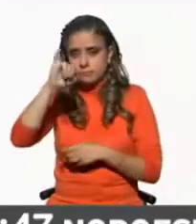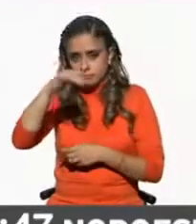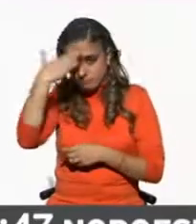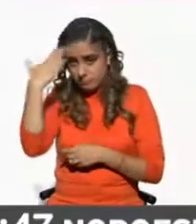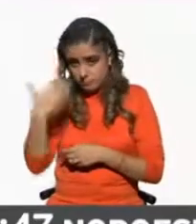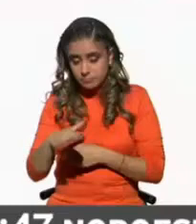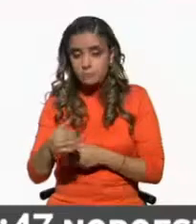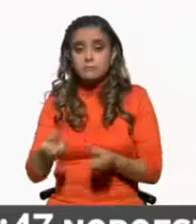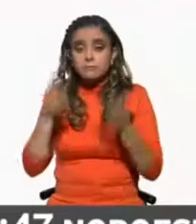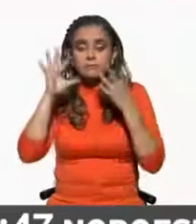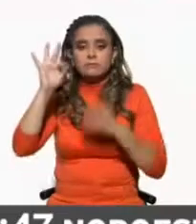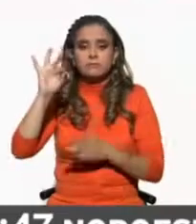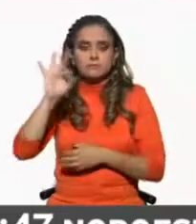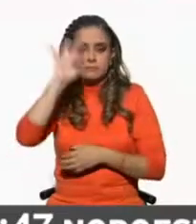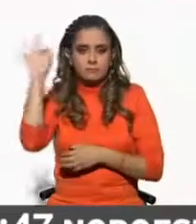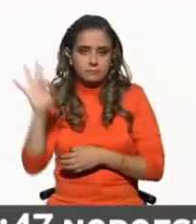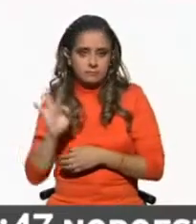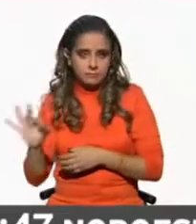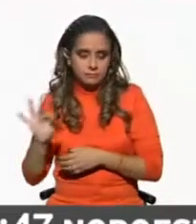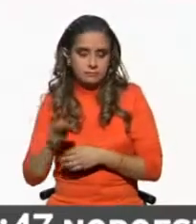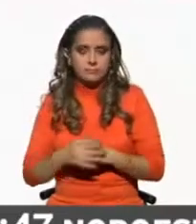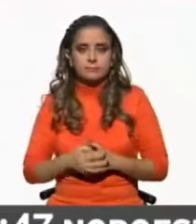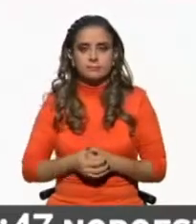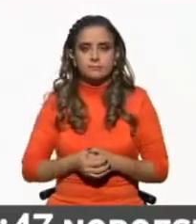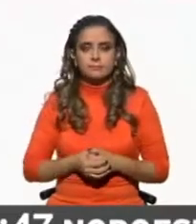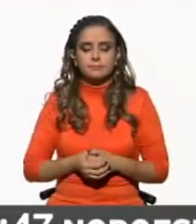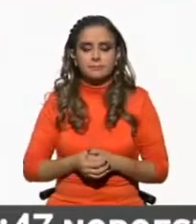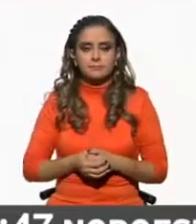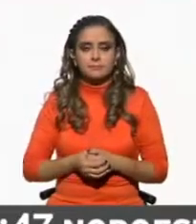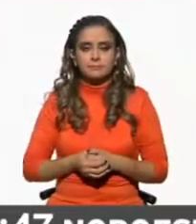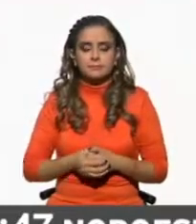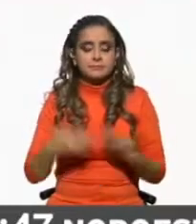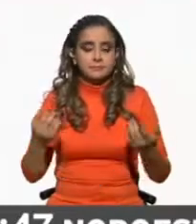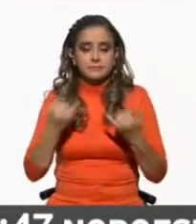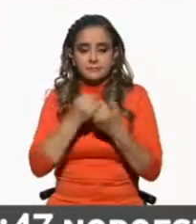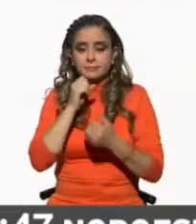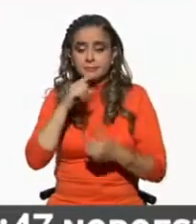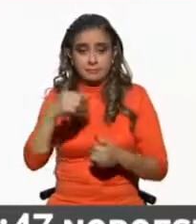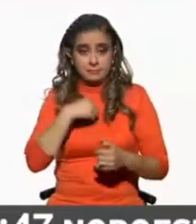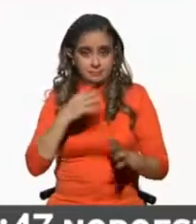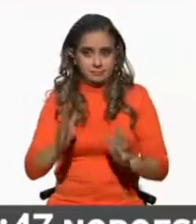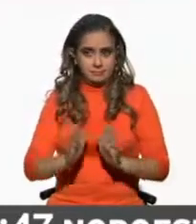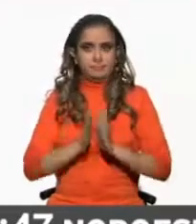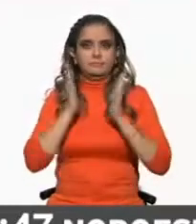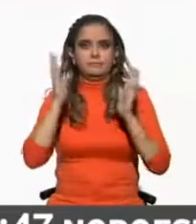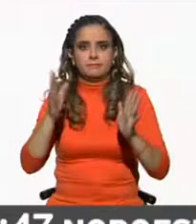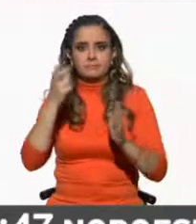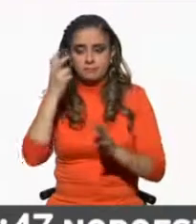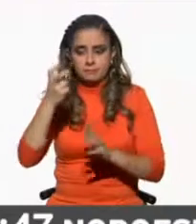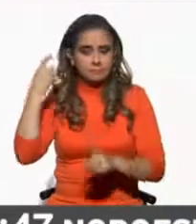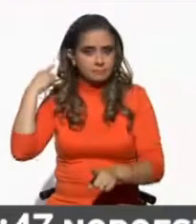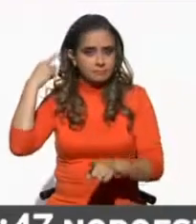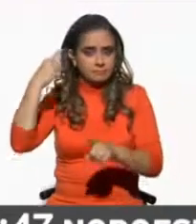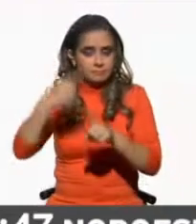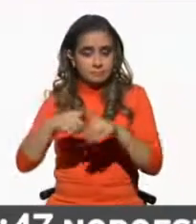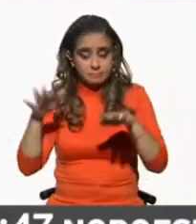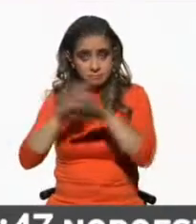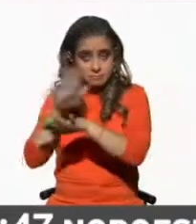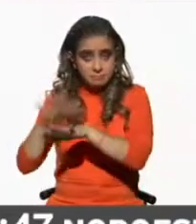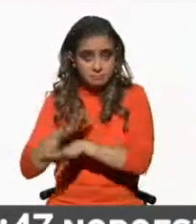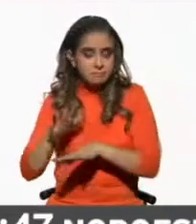del 40%. Y en todo caso, lo que me sorprende un poco del dato es que a lo largo del tiempo no ha